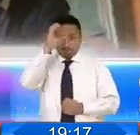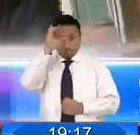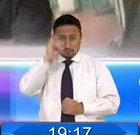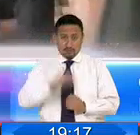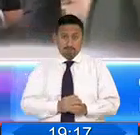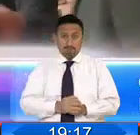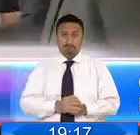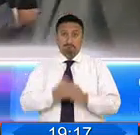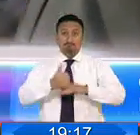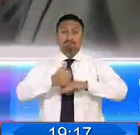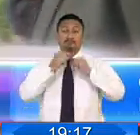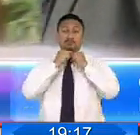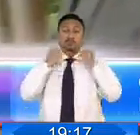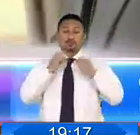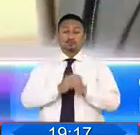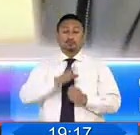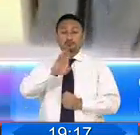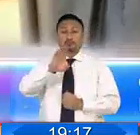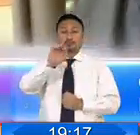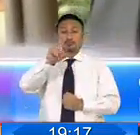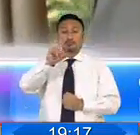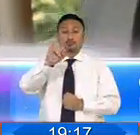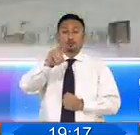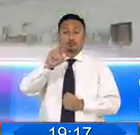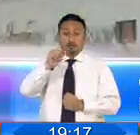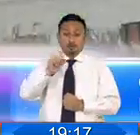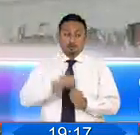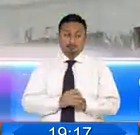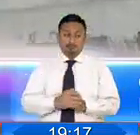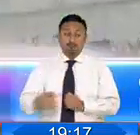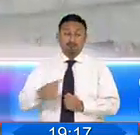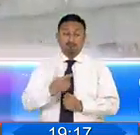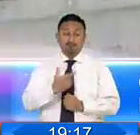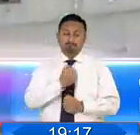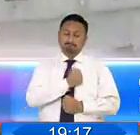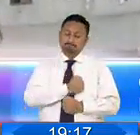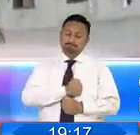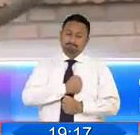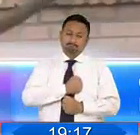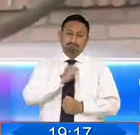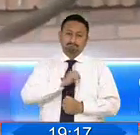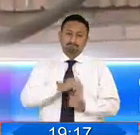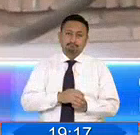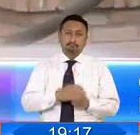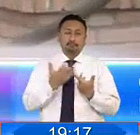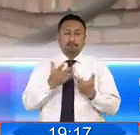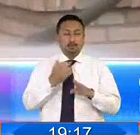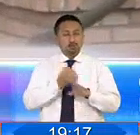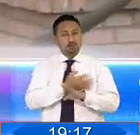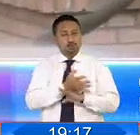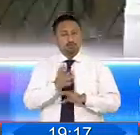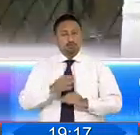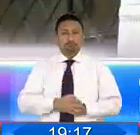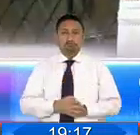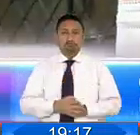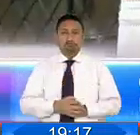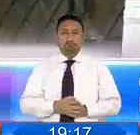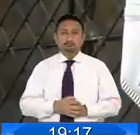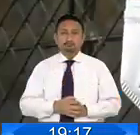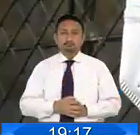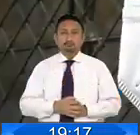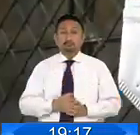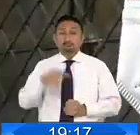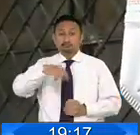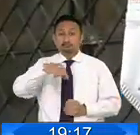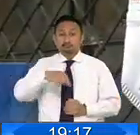del Monseñor Bolívar Piedra dio a conocer un manifiesto en el que se apenan de lo ocurrido, así como hacen llegar algunas recomendaciones. Entrega inmediata